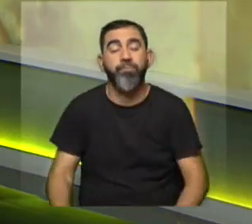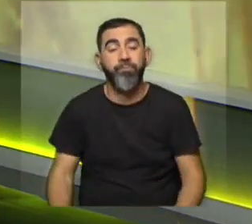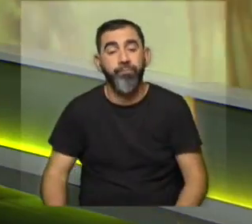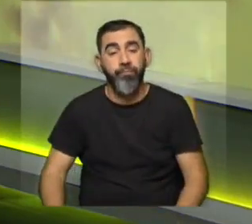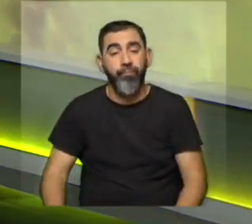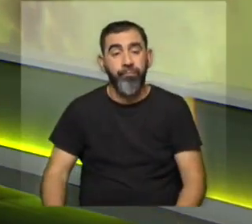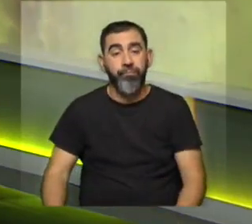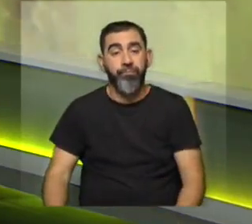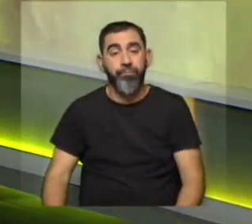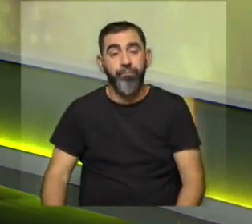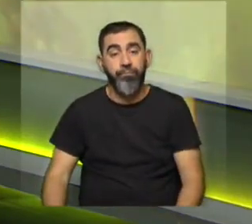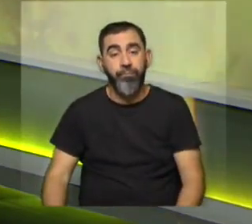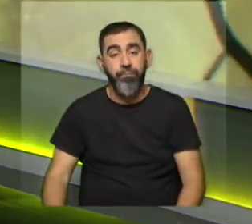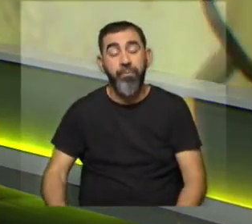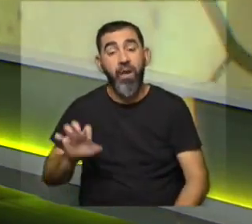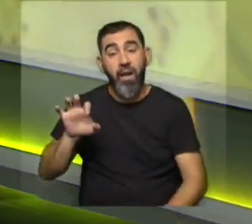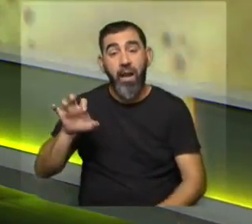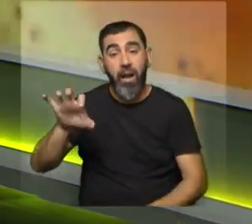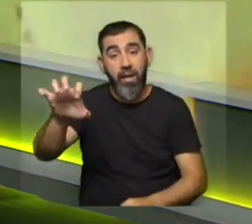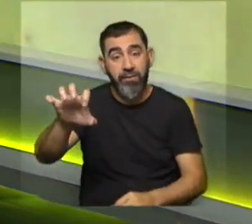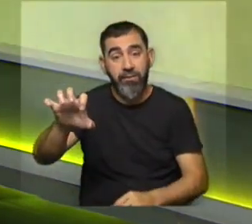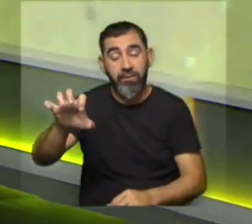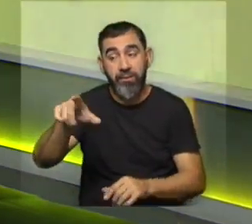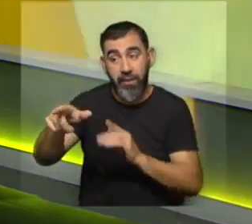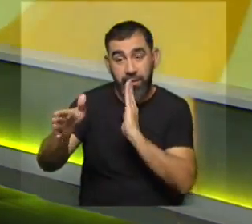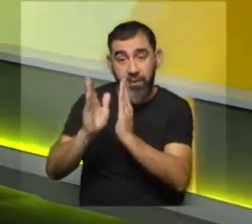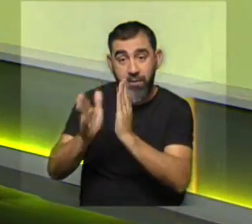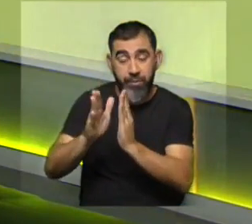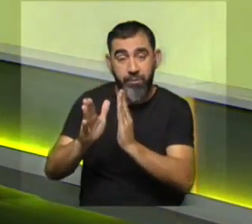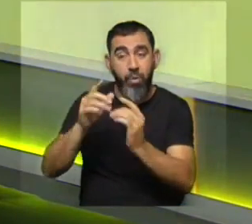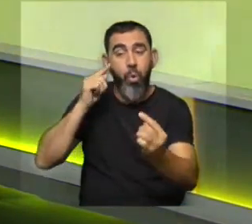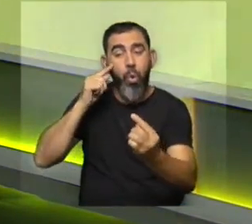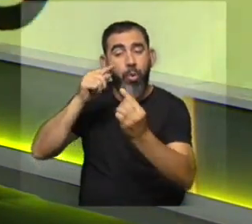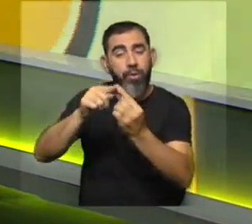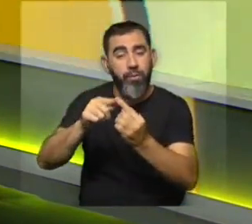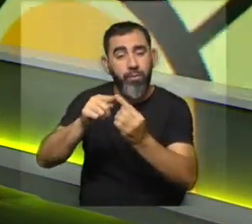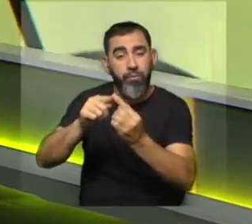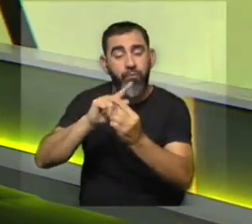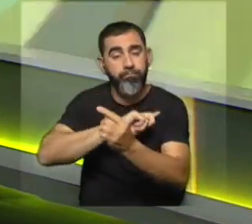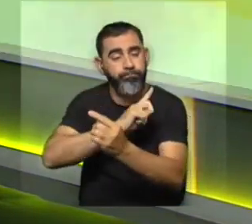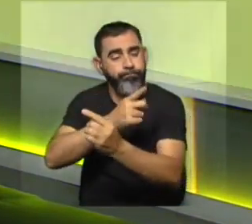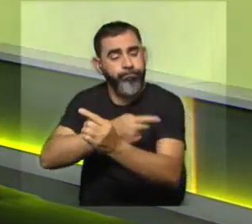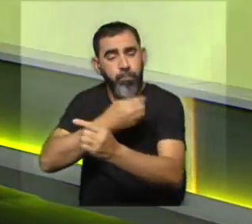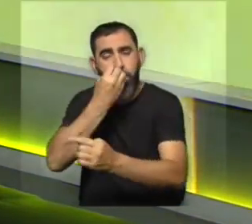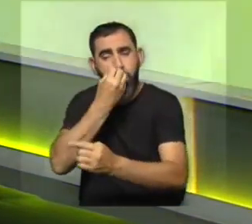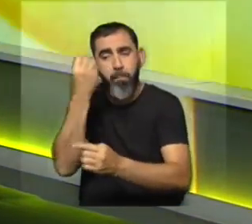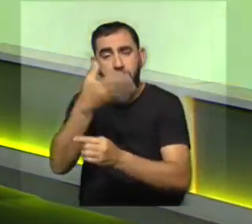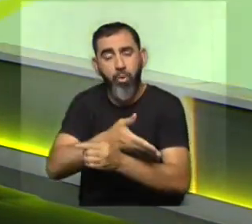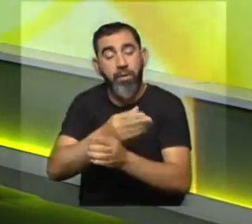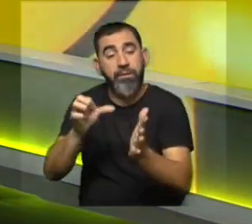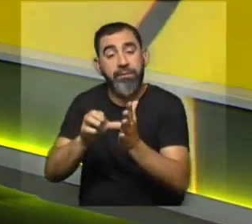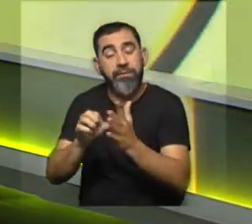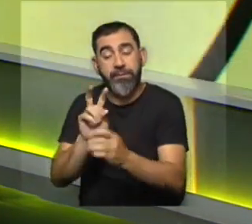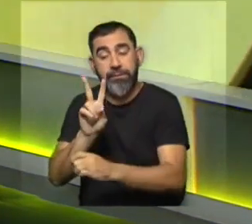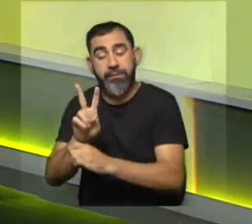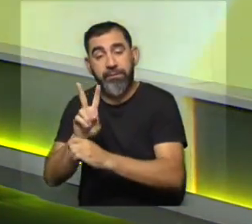trate. En el caso del cáncer, las inmunoterapias tienen como objetivo un fortalecimiento, una mejora del sistema